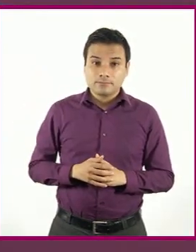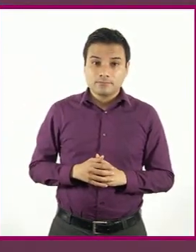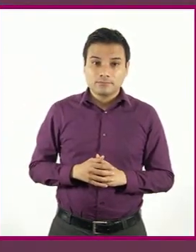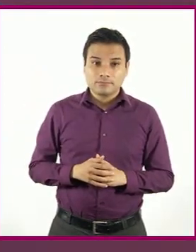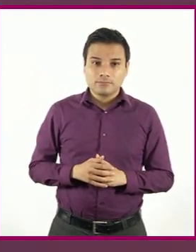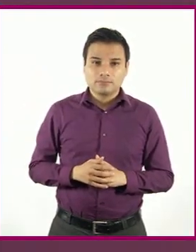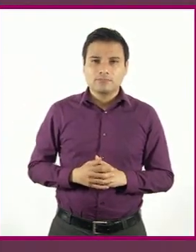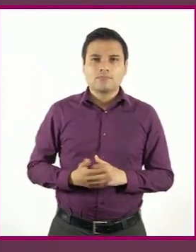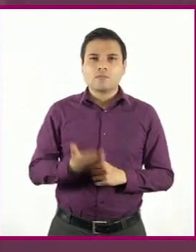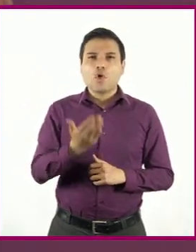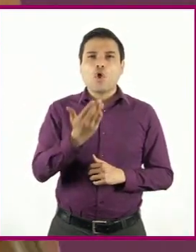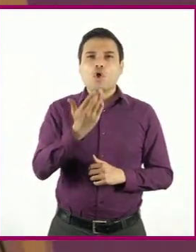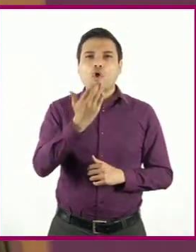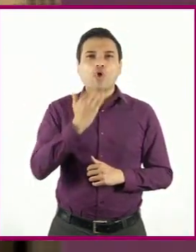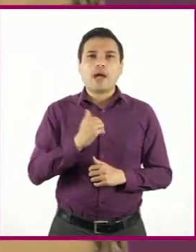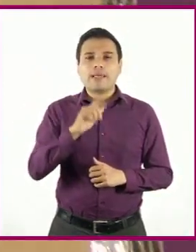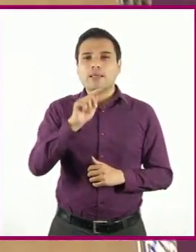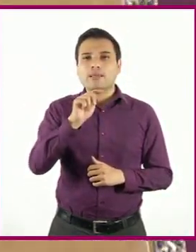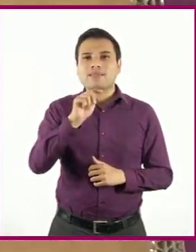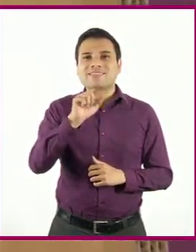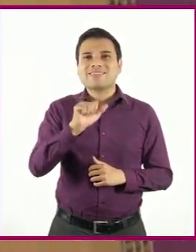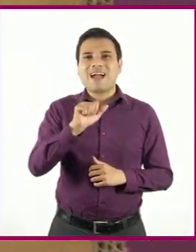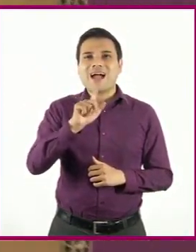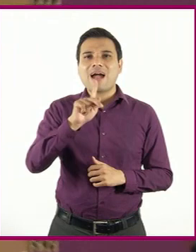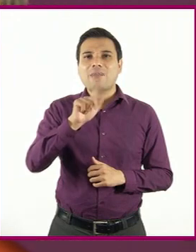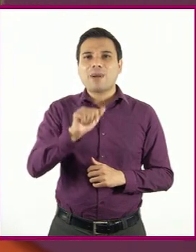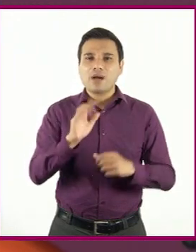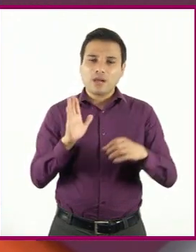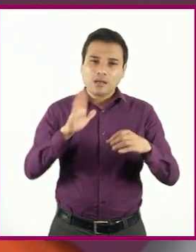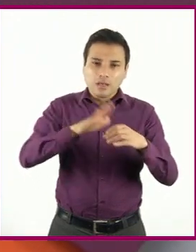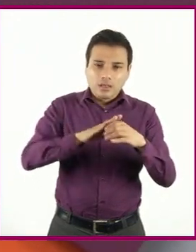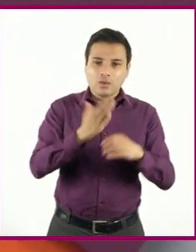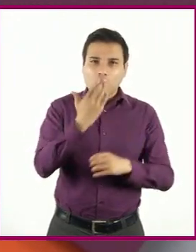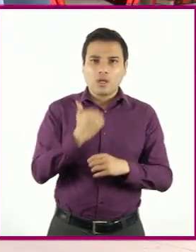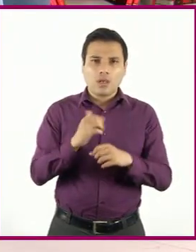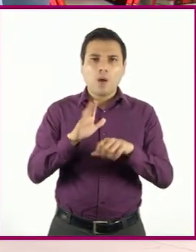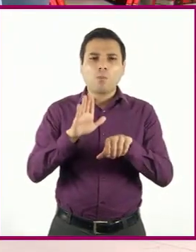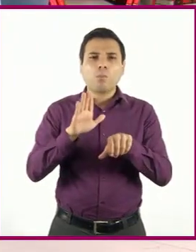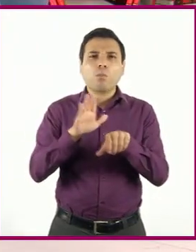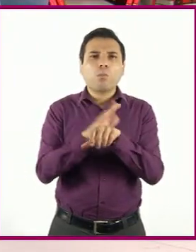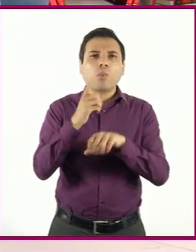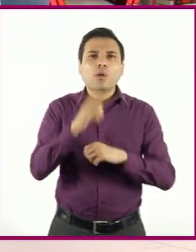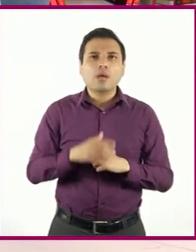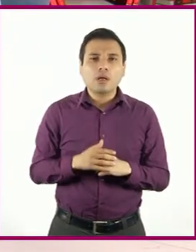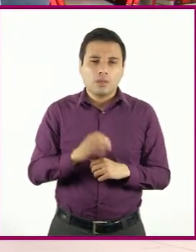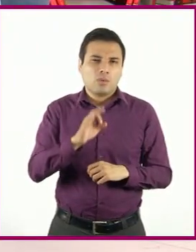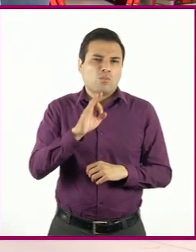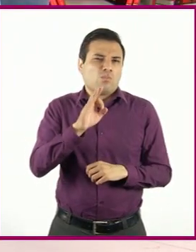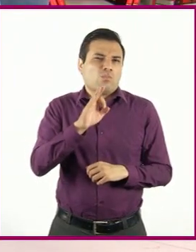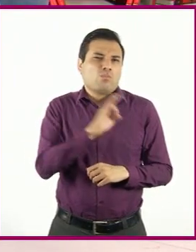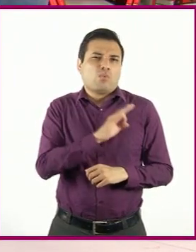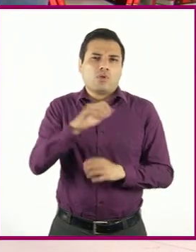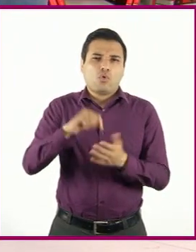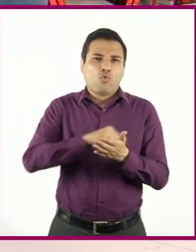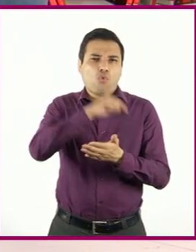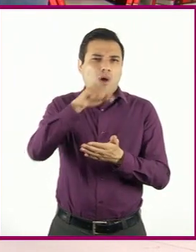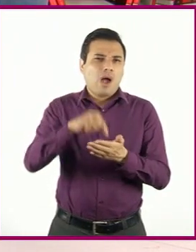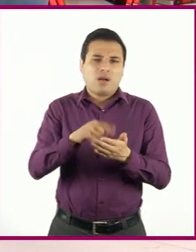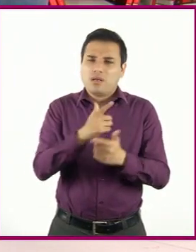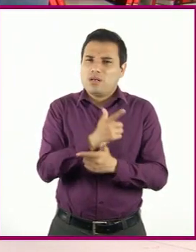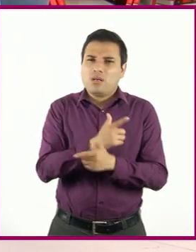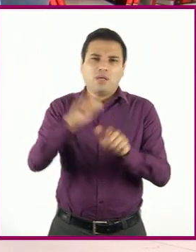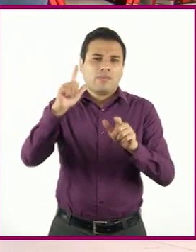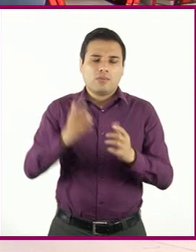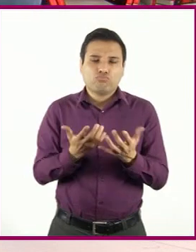¿Por qué razón? Esto nos va a permitir que nuestro dispensador pueda colocarse en cualquier parte, porque